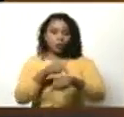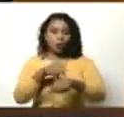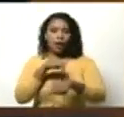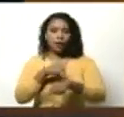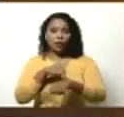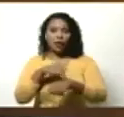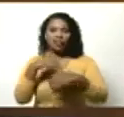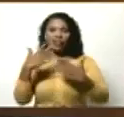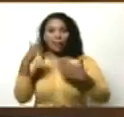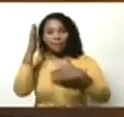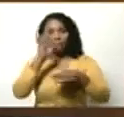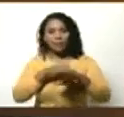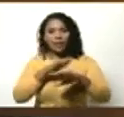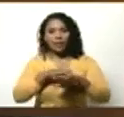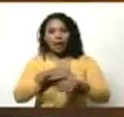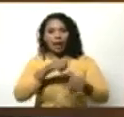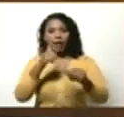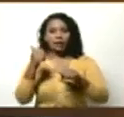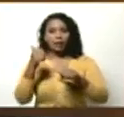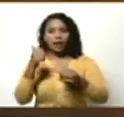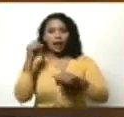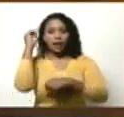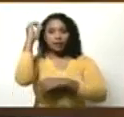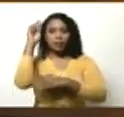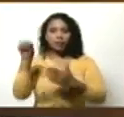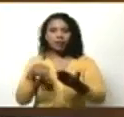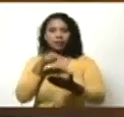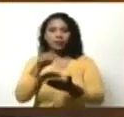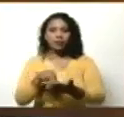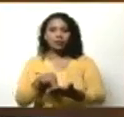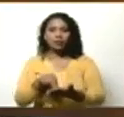vamos a escuchar lo que sucede exactamente en la Asamblea Nacional.